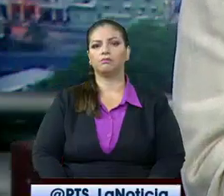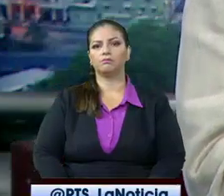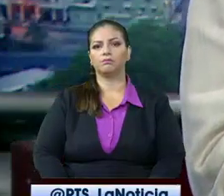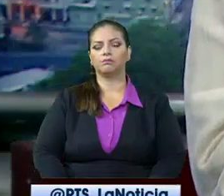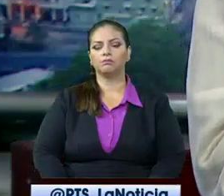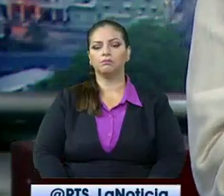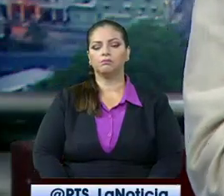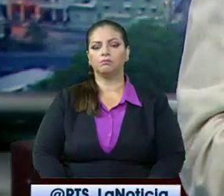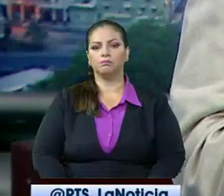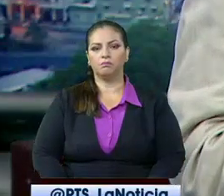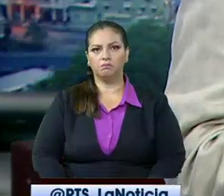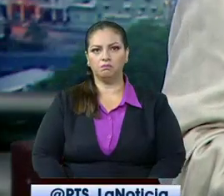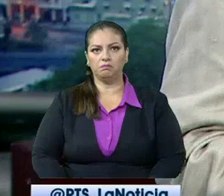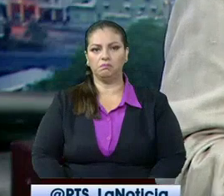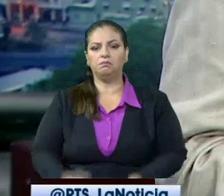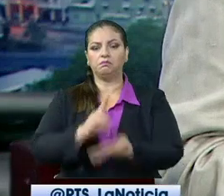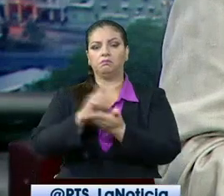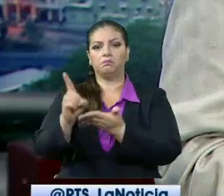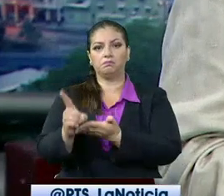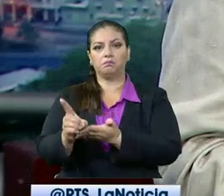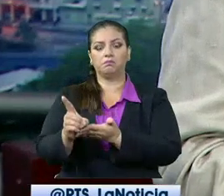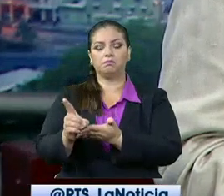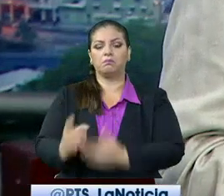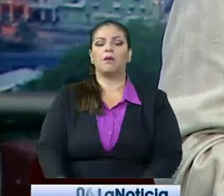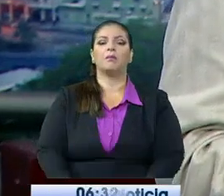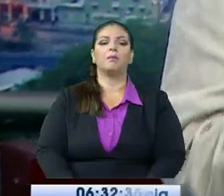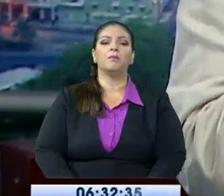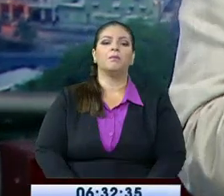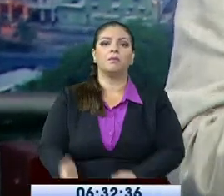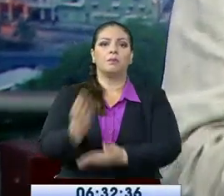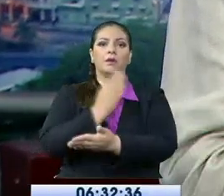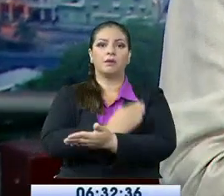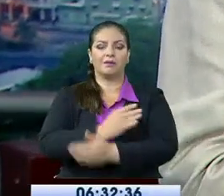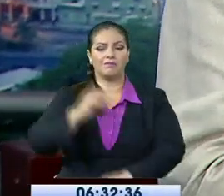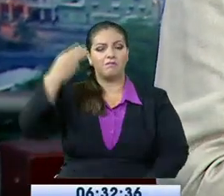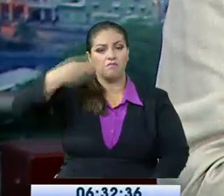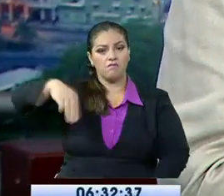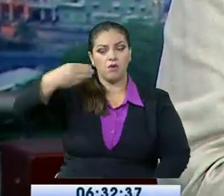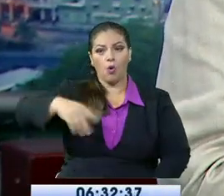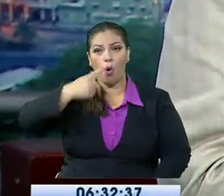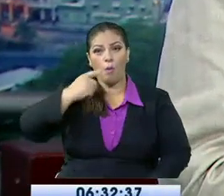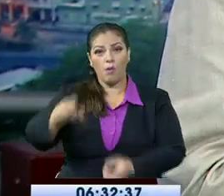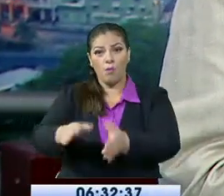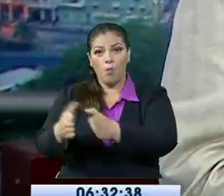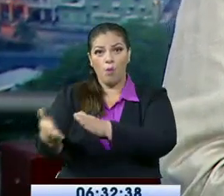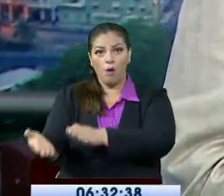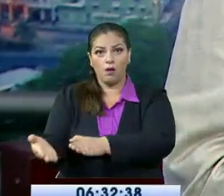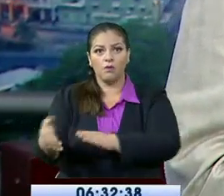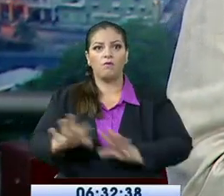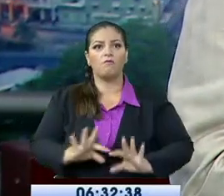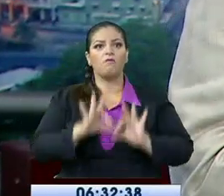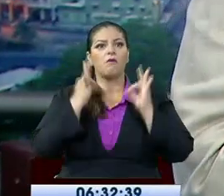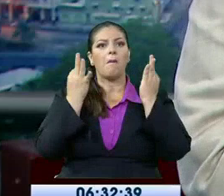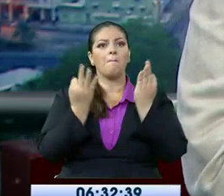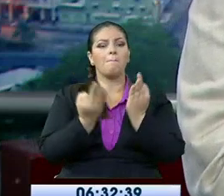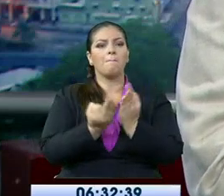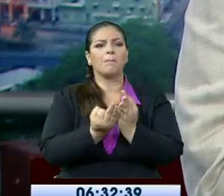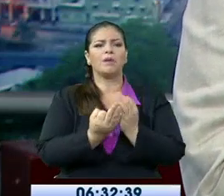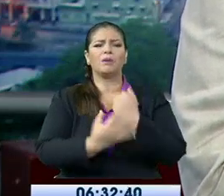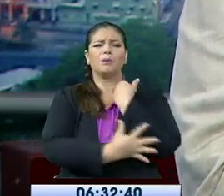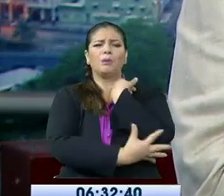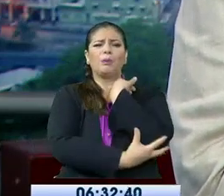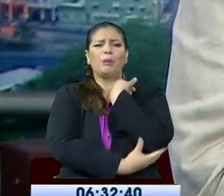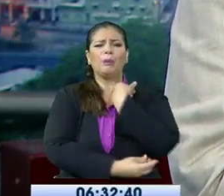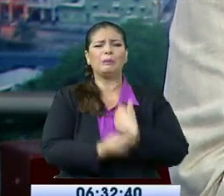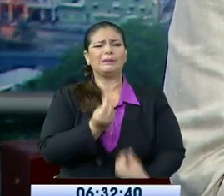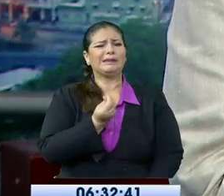de sus seres queridos que falleció el pasado miércoles. Esto sucedió al suroeste de Guayaquil. Esperan solucionar el problema económico lo antes posible,